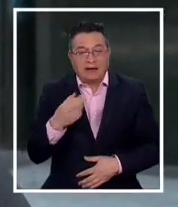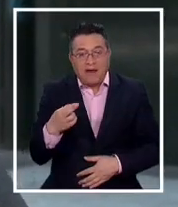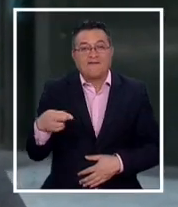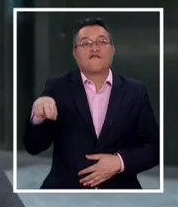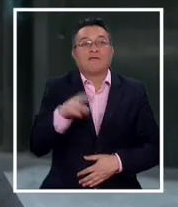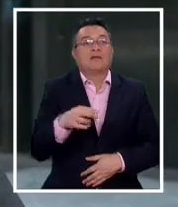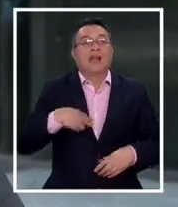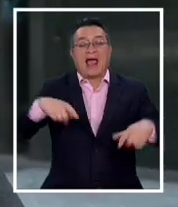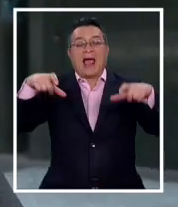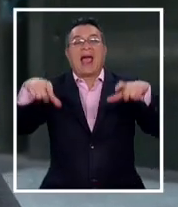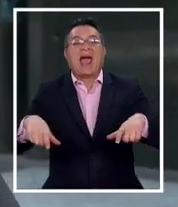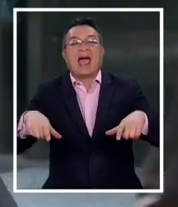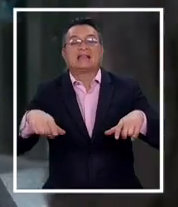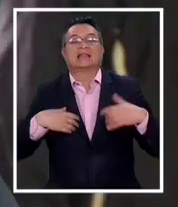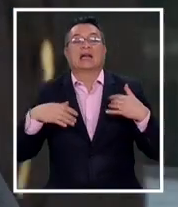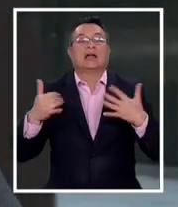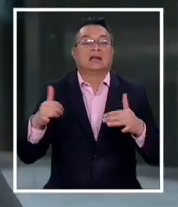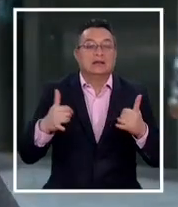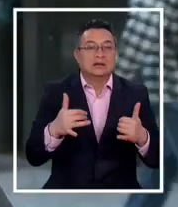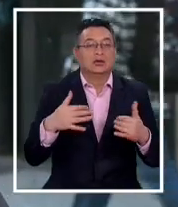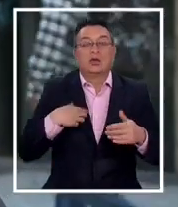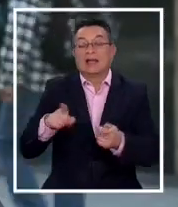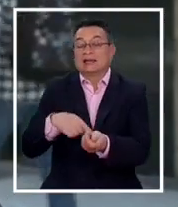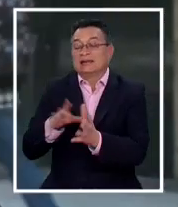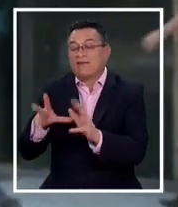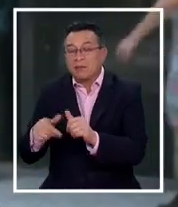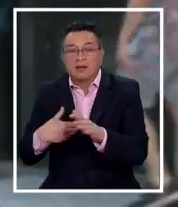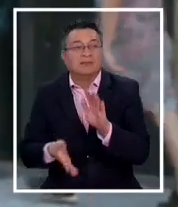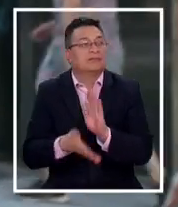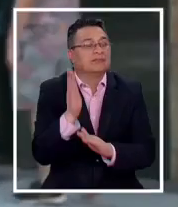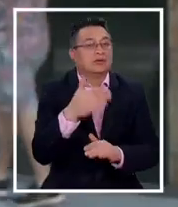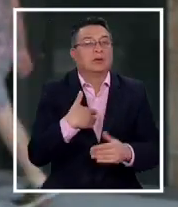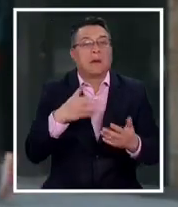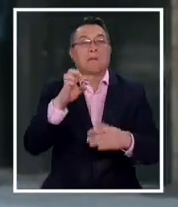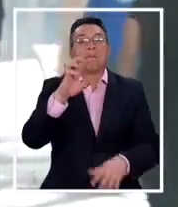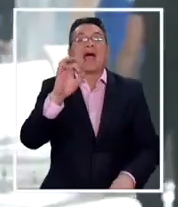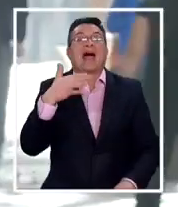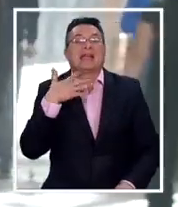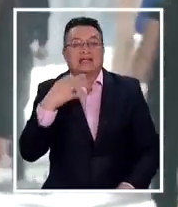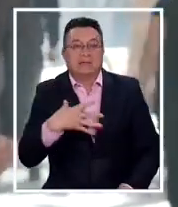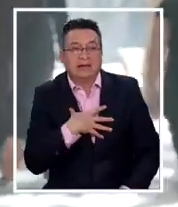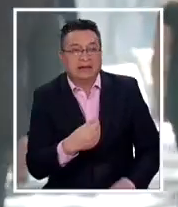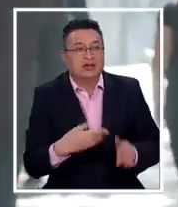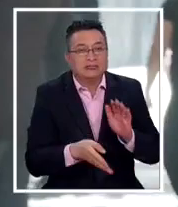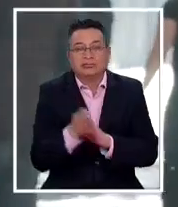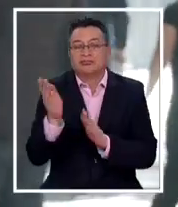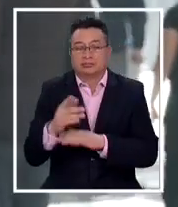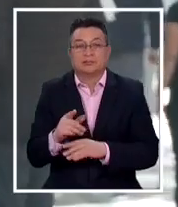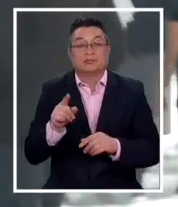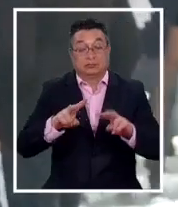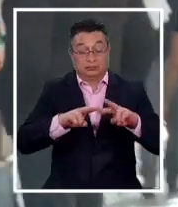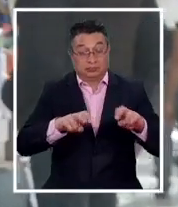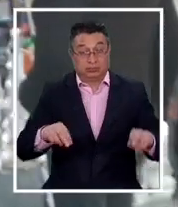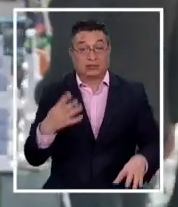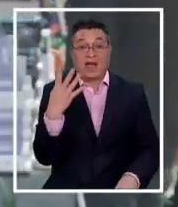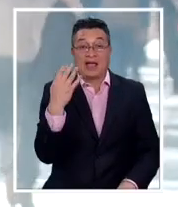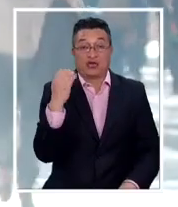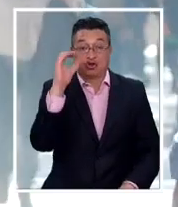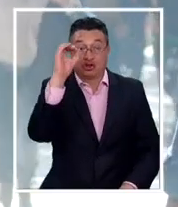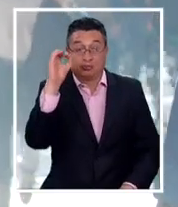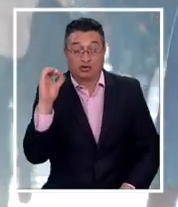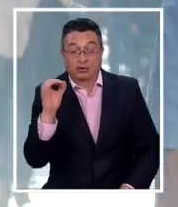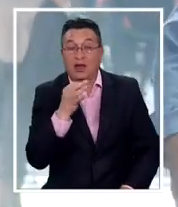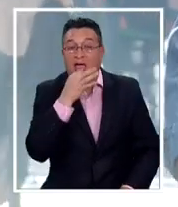en una cancha, porque quiero salir con mi familia, porque quiero salir con mi hijo al parque. Según el mismo análisis, solo un 14%